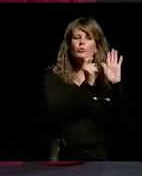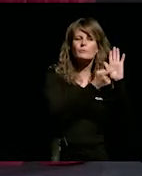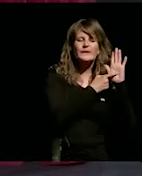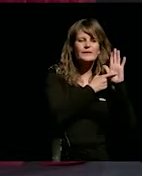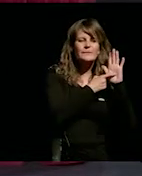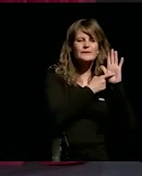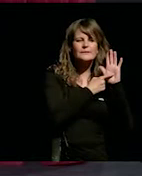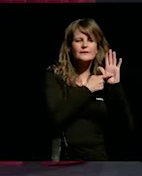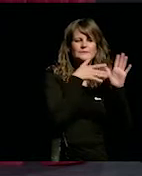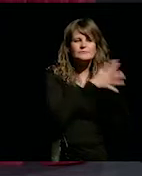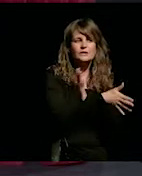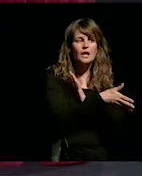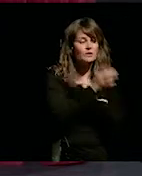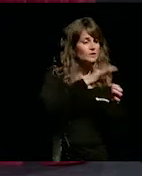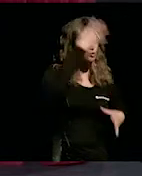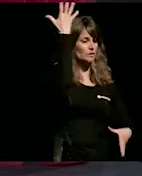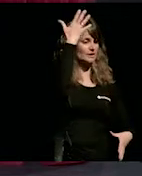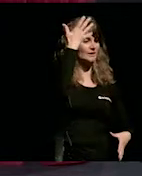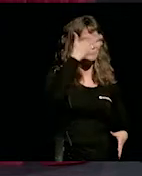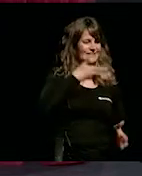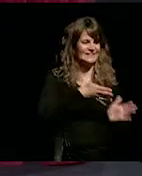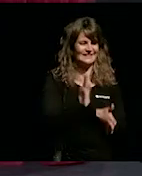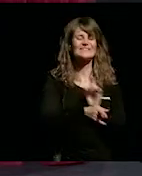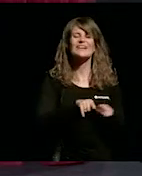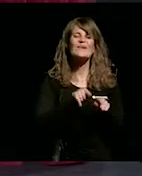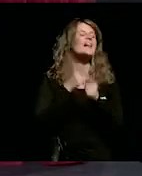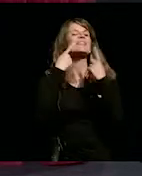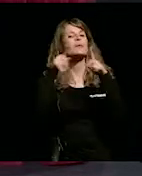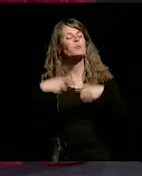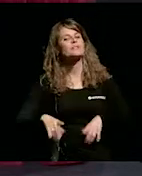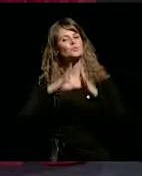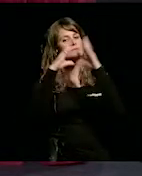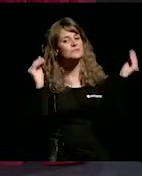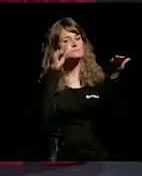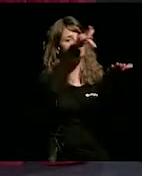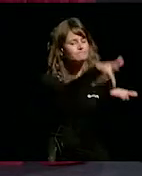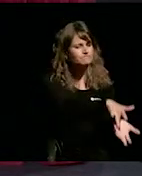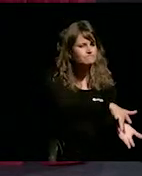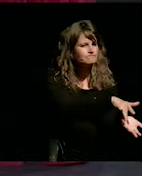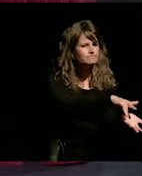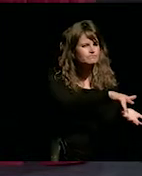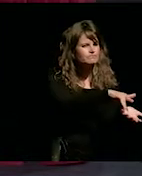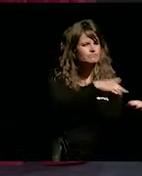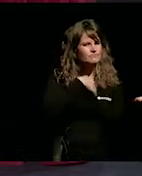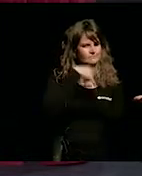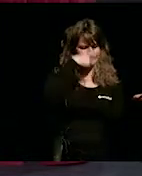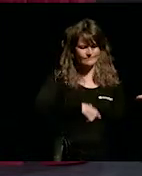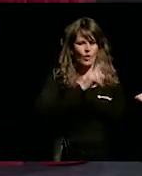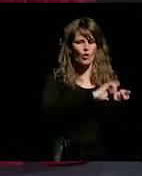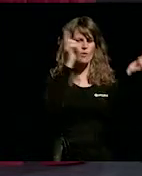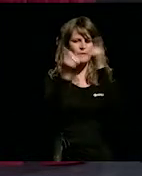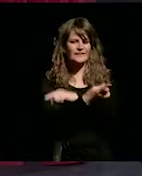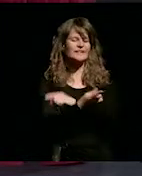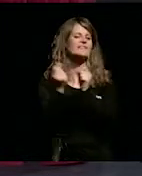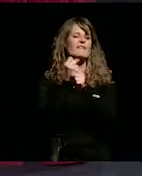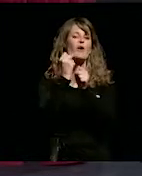completamente fortuita. Después de ir a la universidad, me convertí en